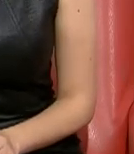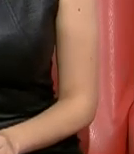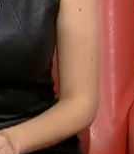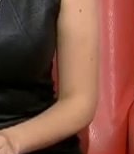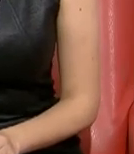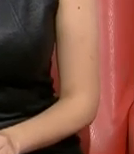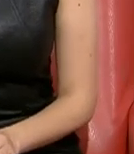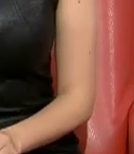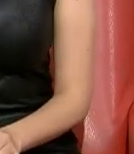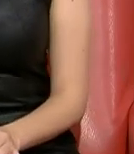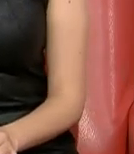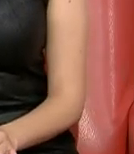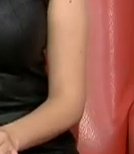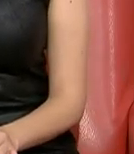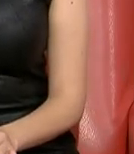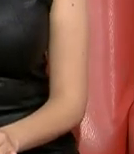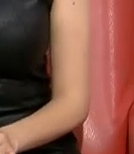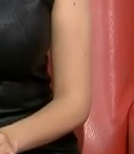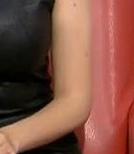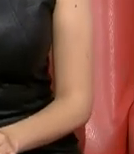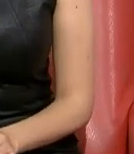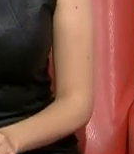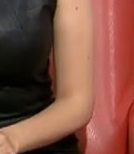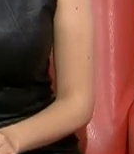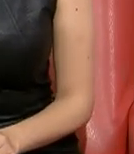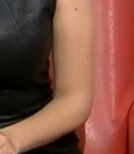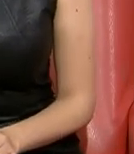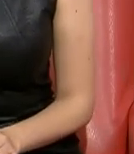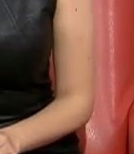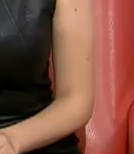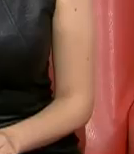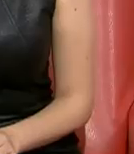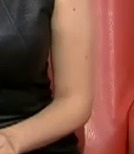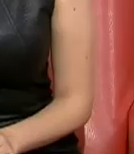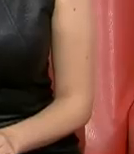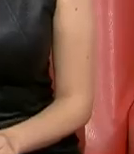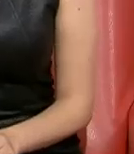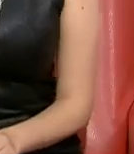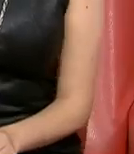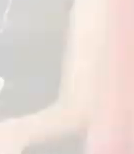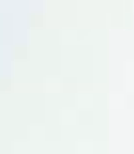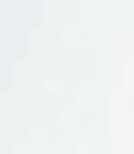en nuestro sistema solar. Estas son las noticias. Que tengan excelente inicio de semana.